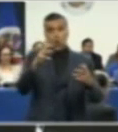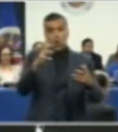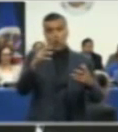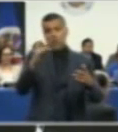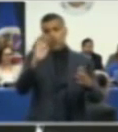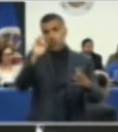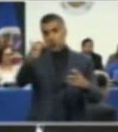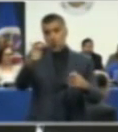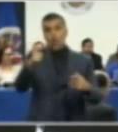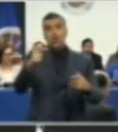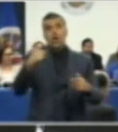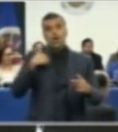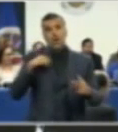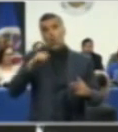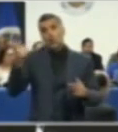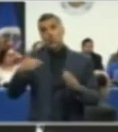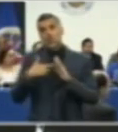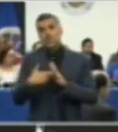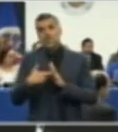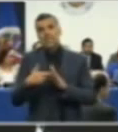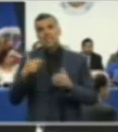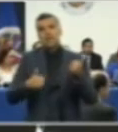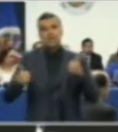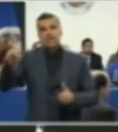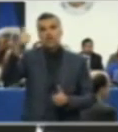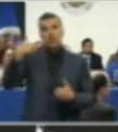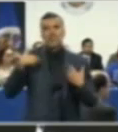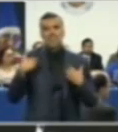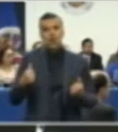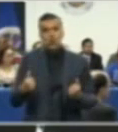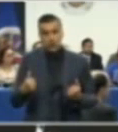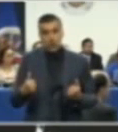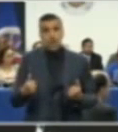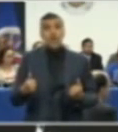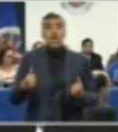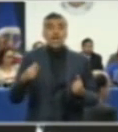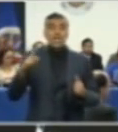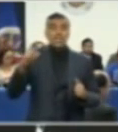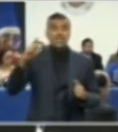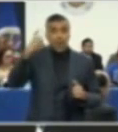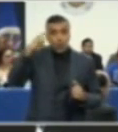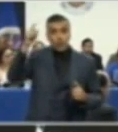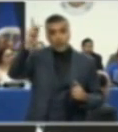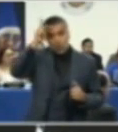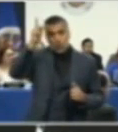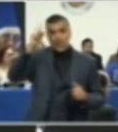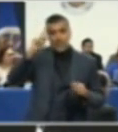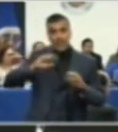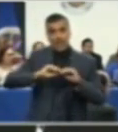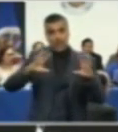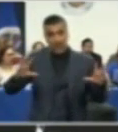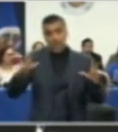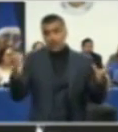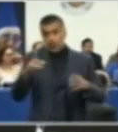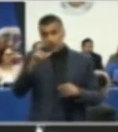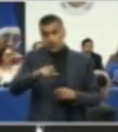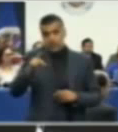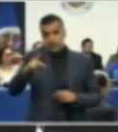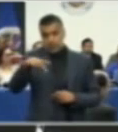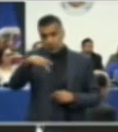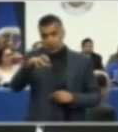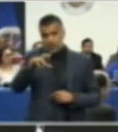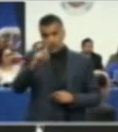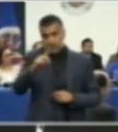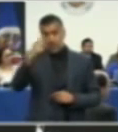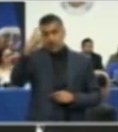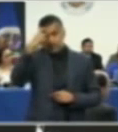5 minutos, participará también un representante del Ministerio de Salud. El Estado peruano tiene claridad sobre que el tema de las personas con discapacidad mental e intelectual